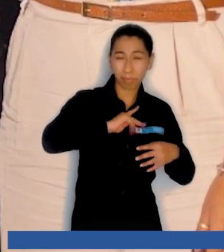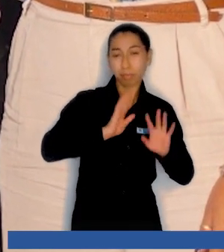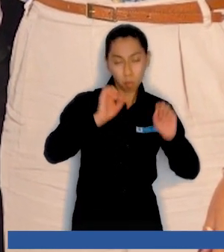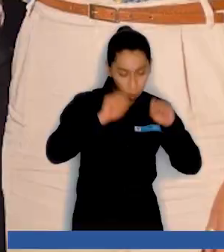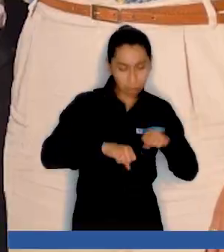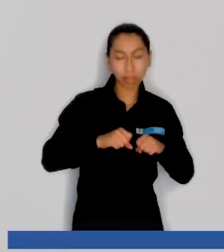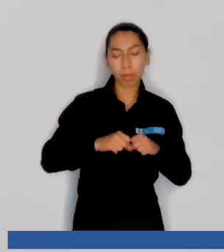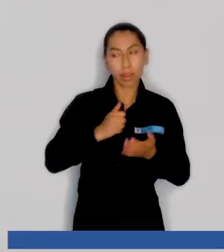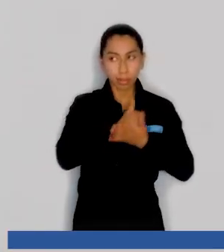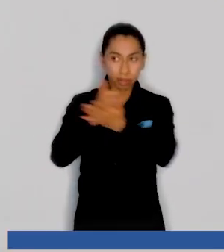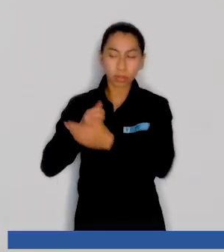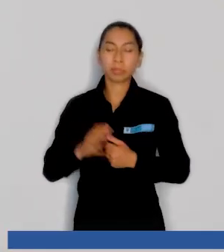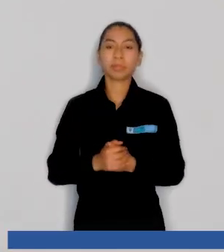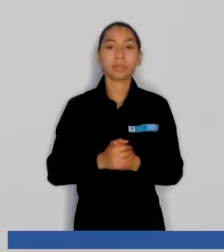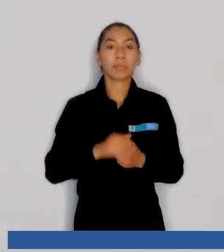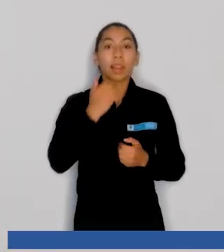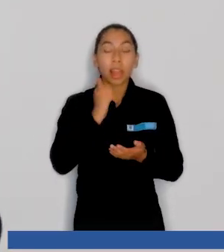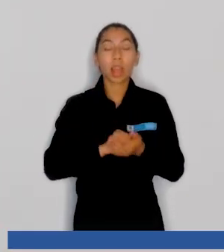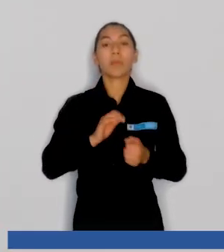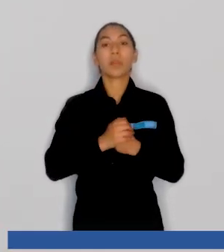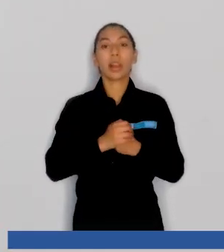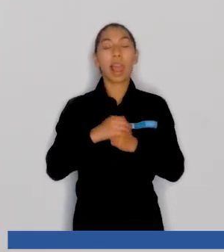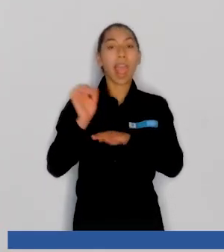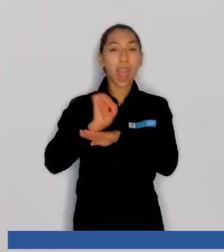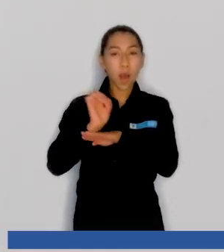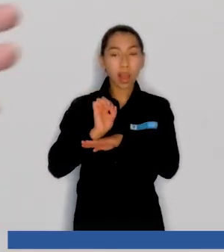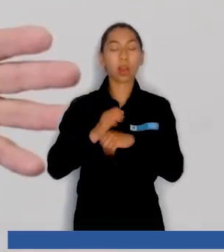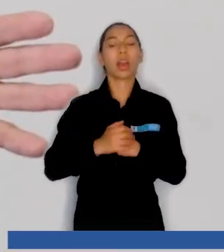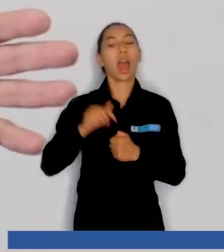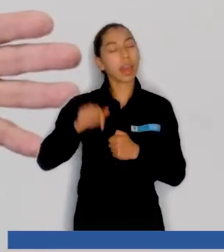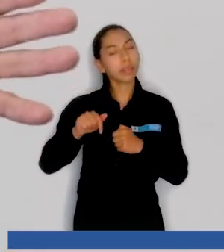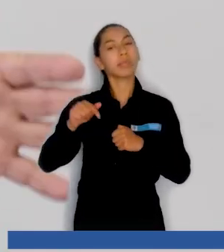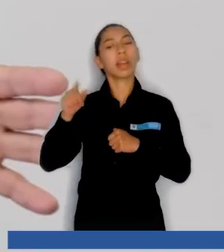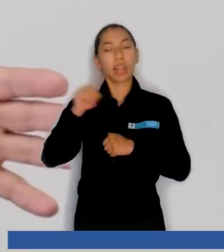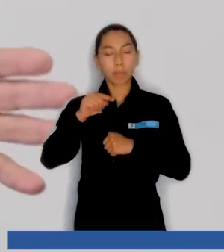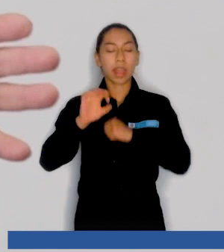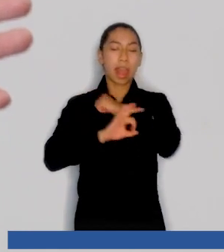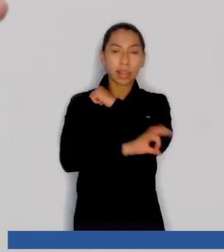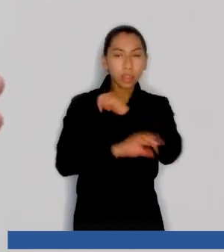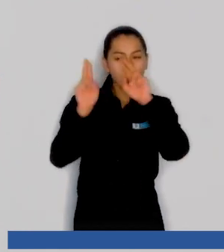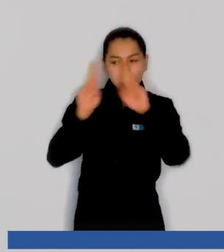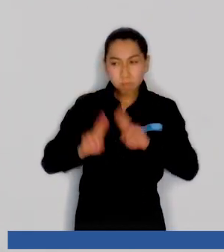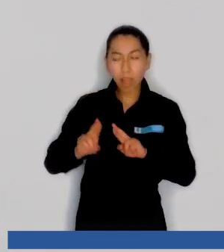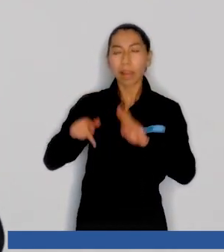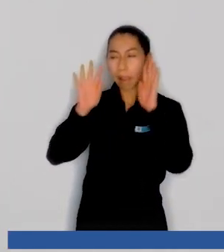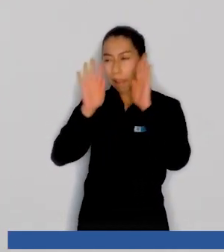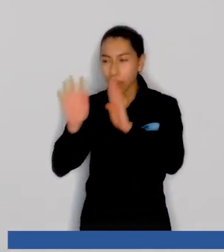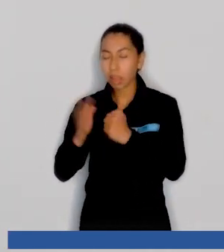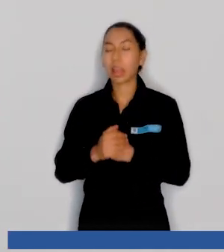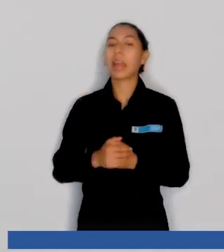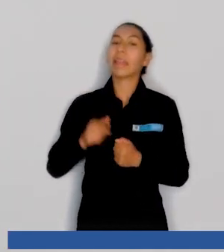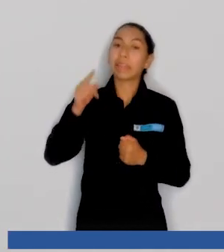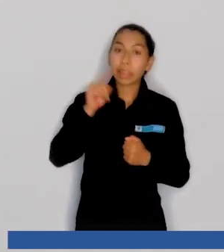La próxima semana en el Ecuador, allí tenemos la implementación, no solamente de la atención psicosocial de forma virtual y presencial,